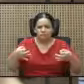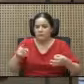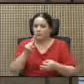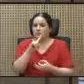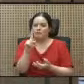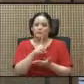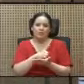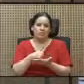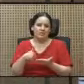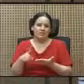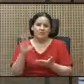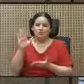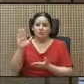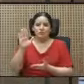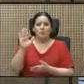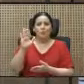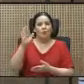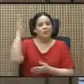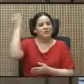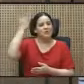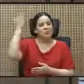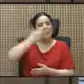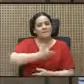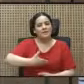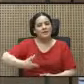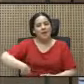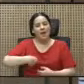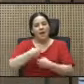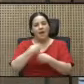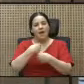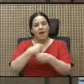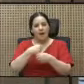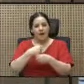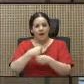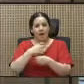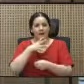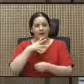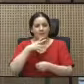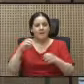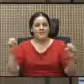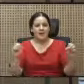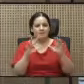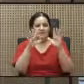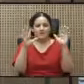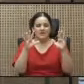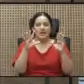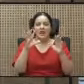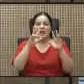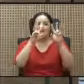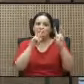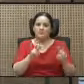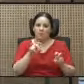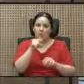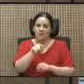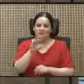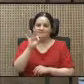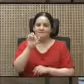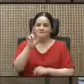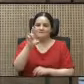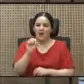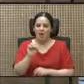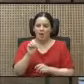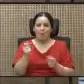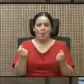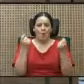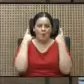señor presidente habla de las maravillas de las pruebas FARO, obviando, como siempre, la realidad nacional. En